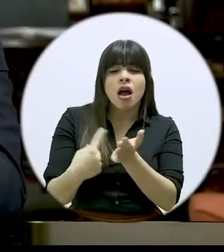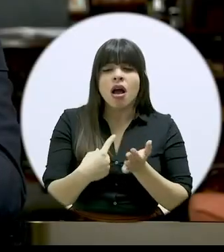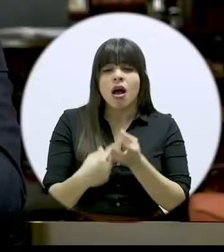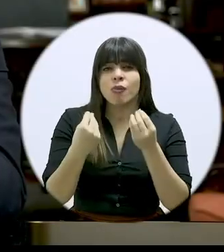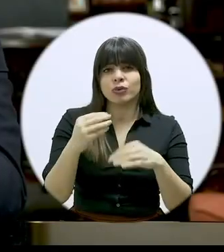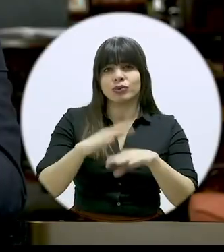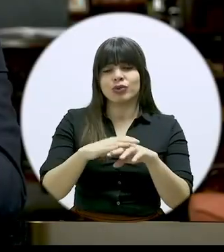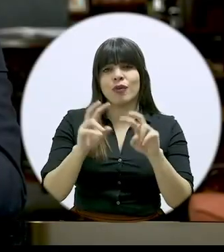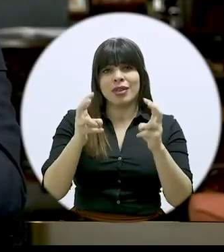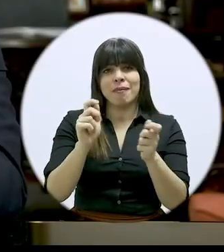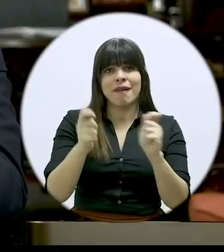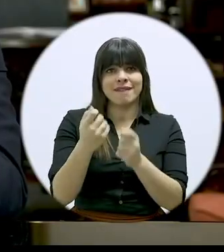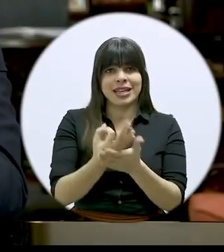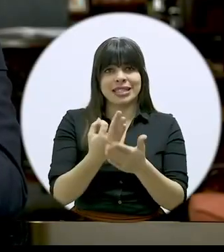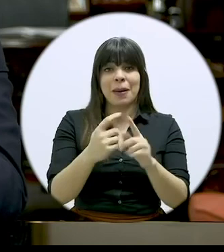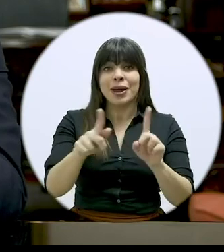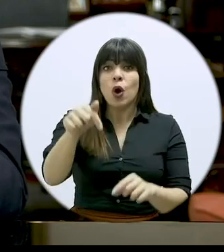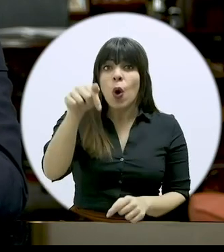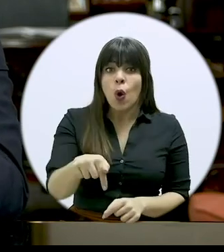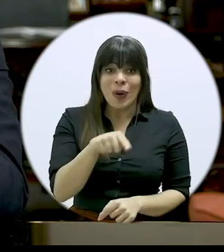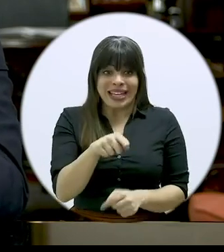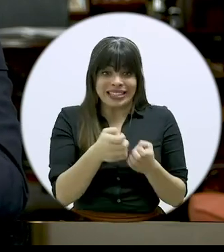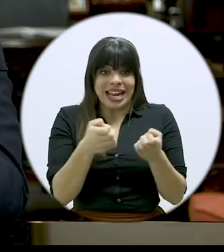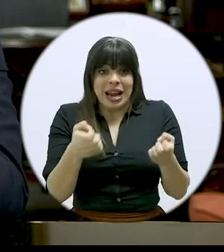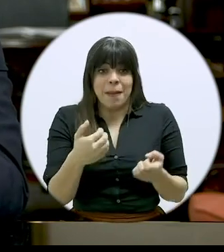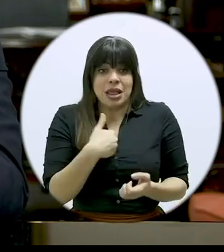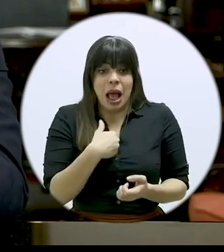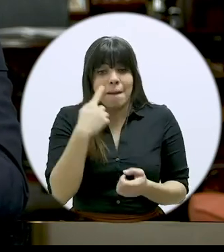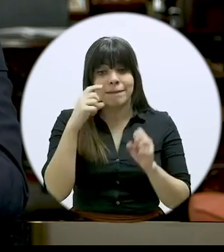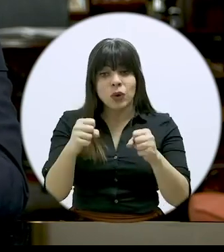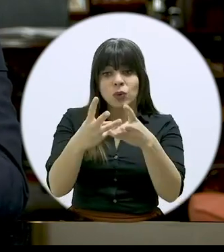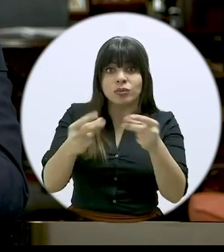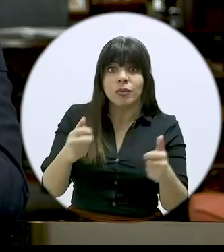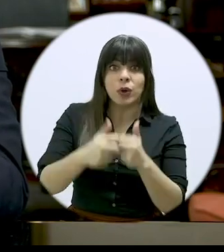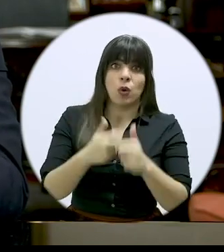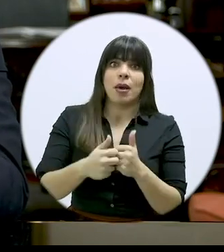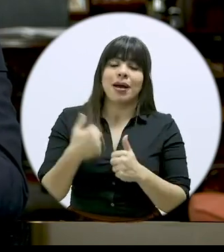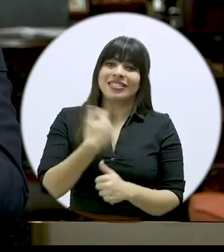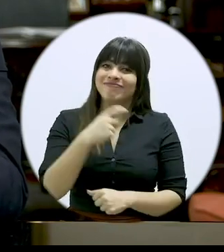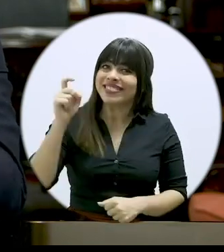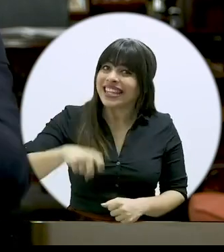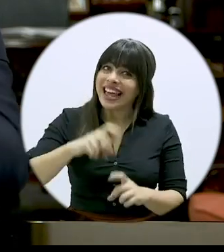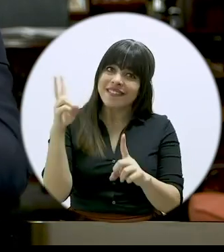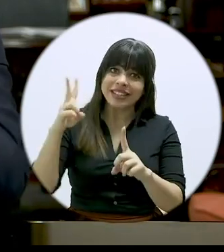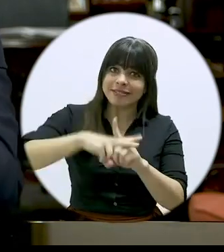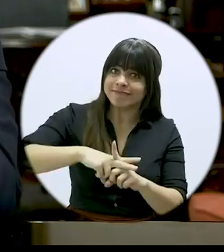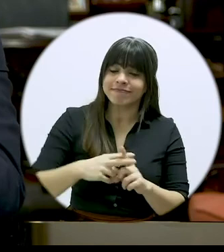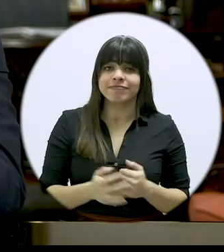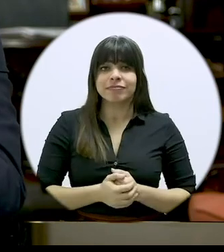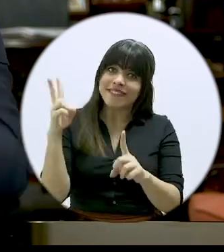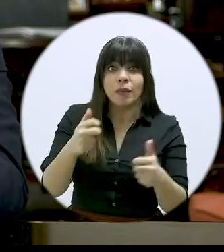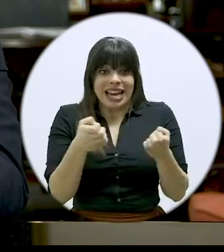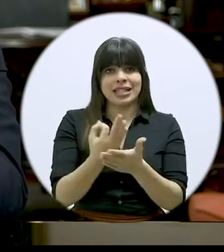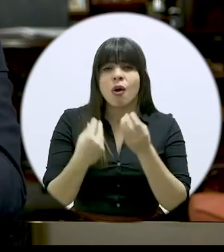Podemos hablar mucho sobre la reforma fiscal, pero hoy es la herramienta que tenemos para resolver el problema y tenemos que